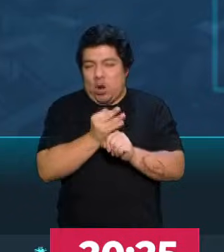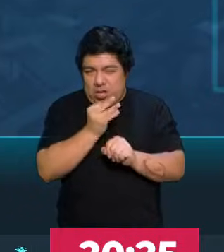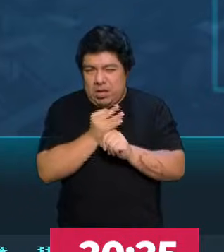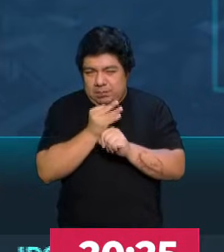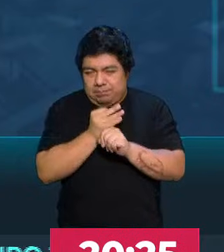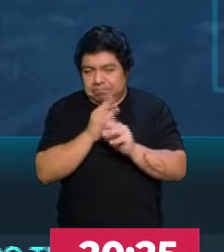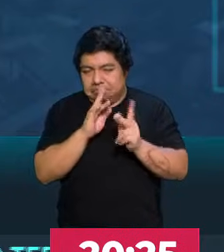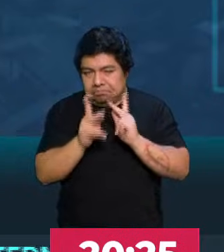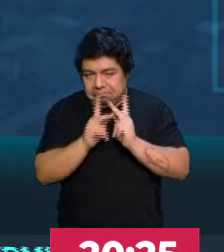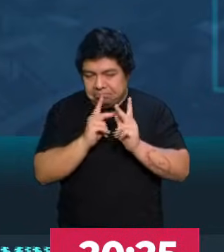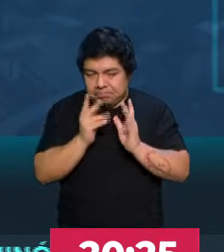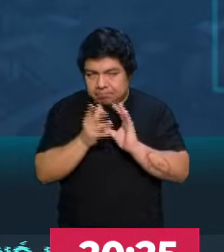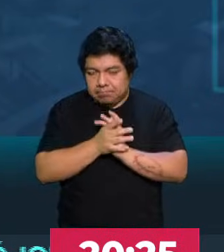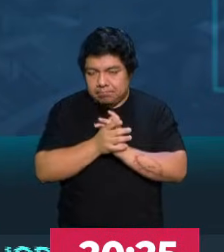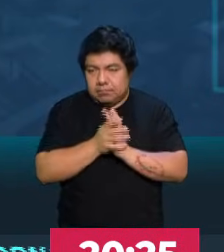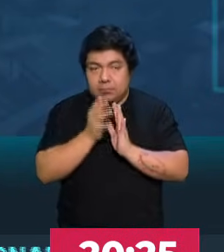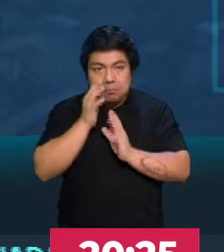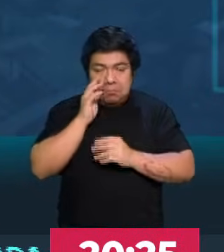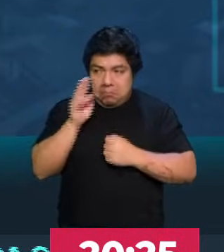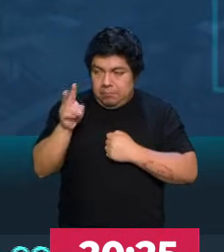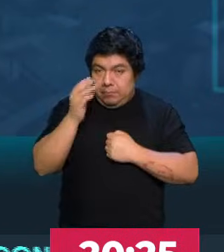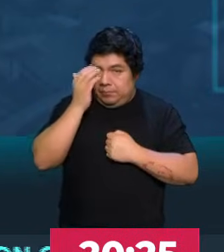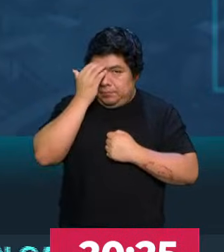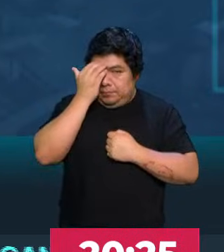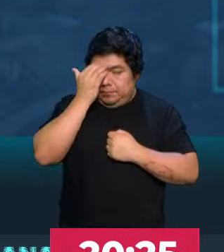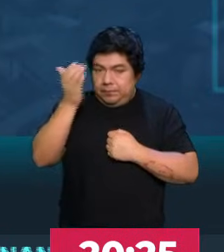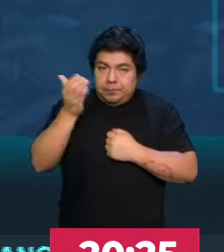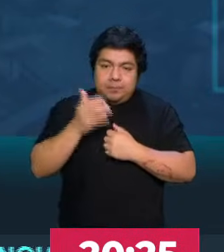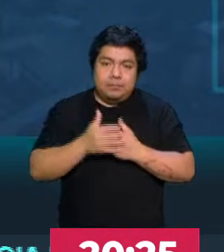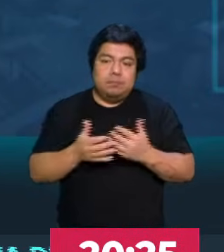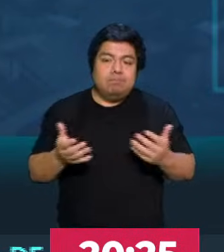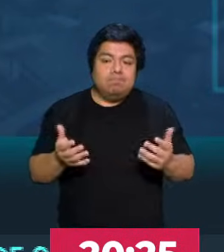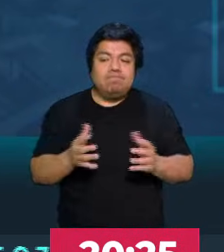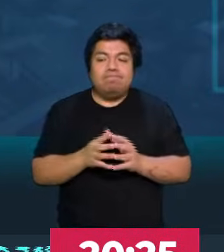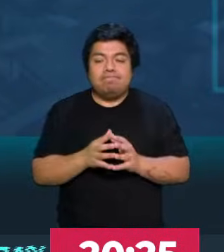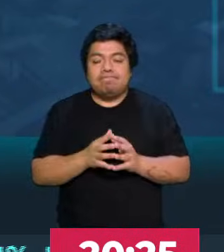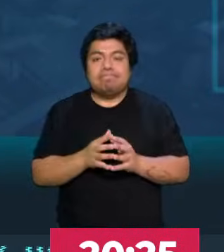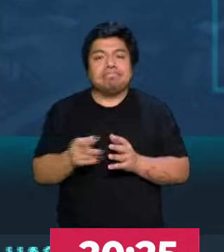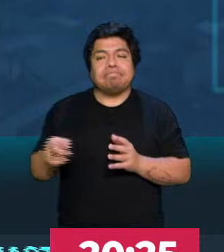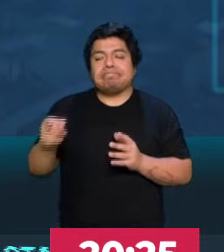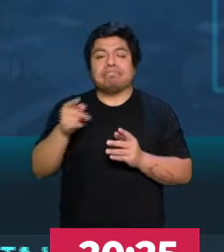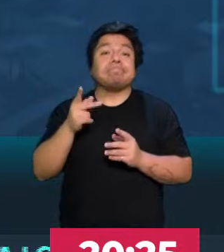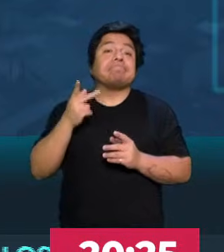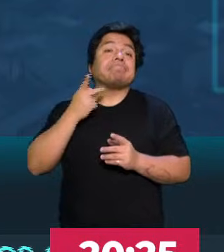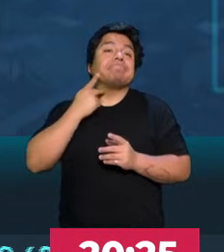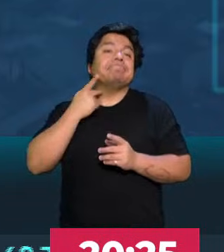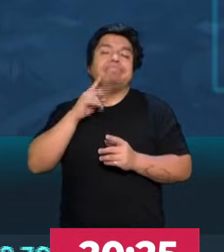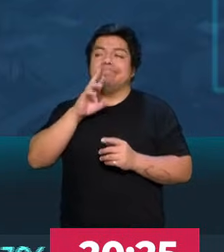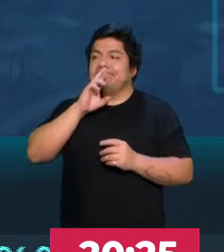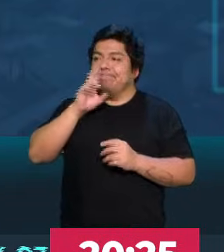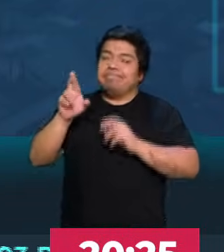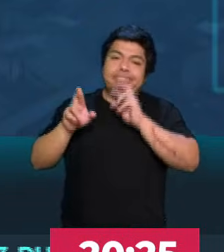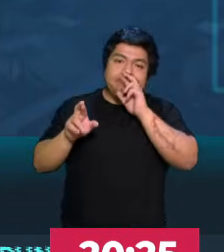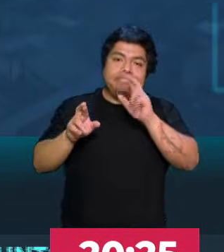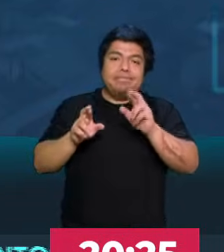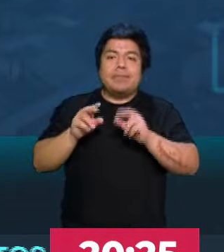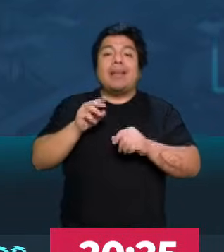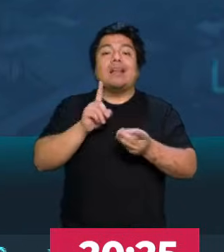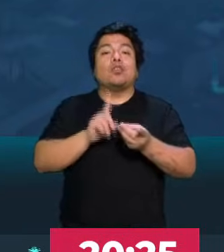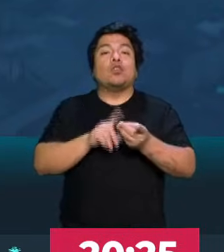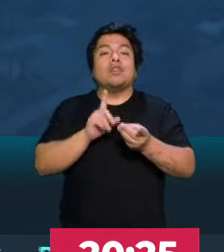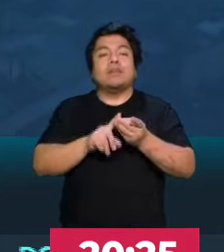que ver con esto que estamos viendo, un poco la respuesta política que se está dando en